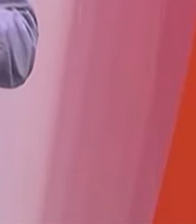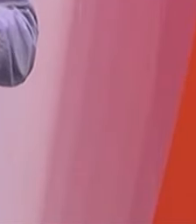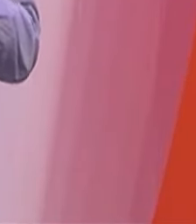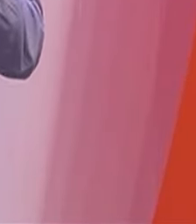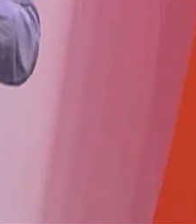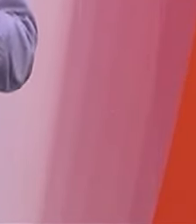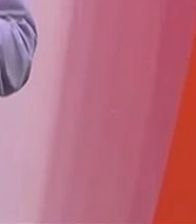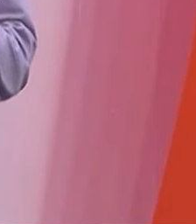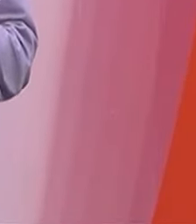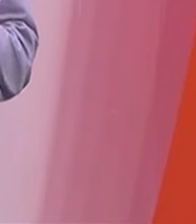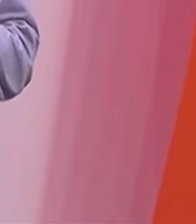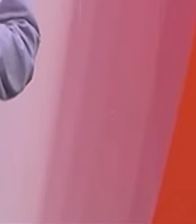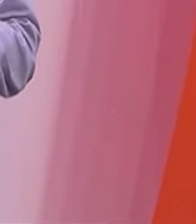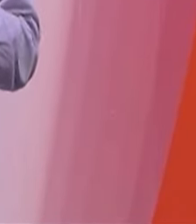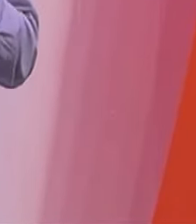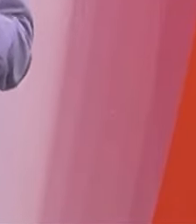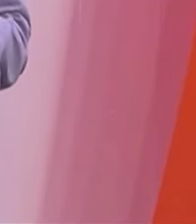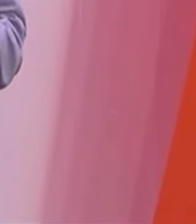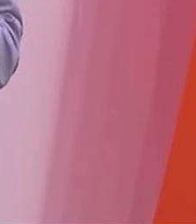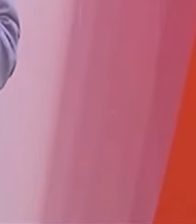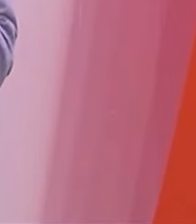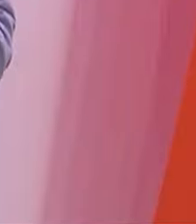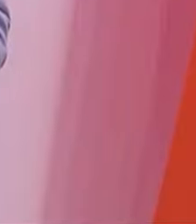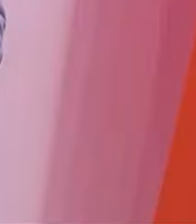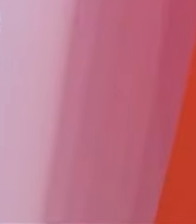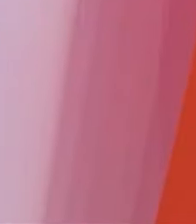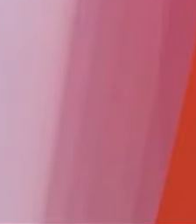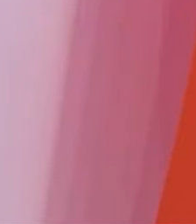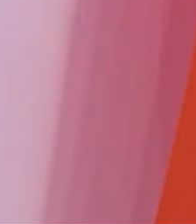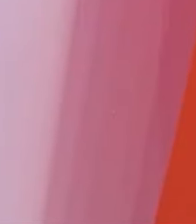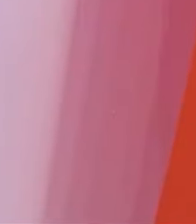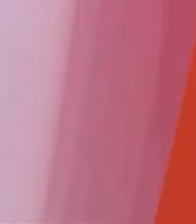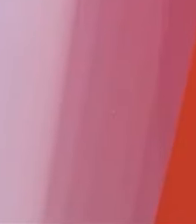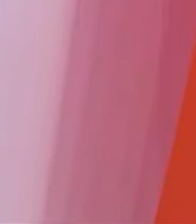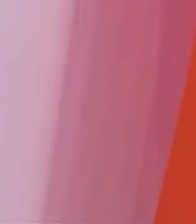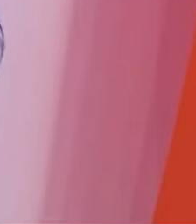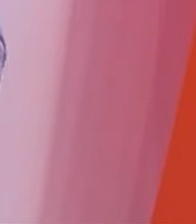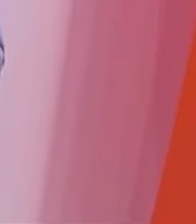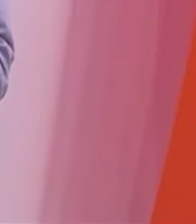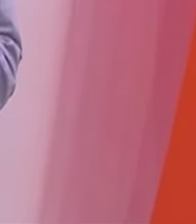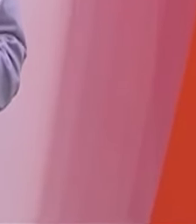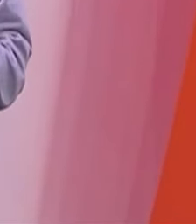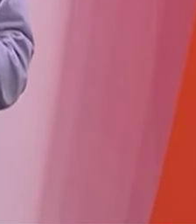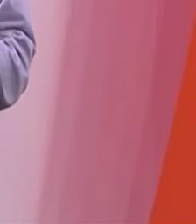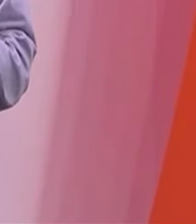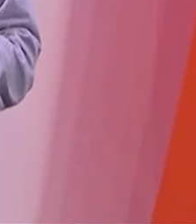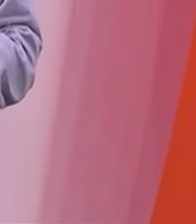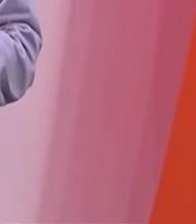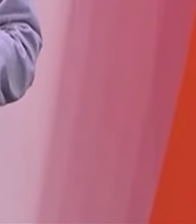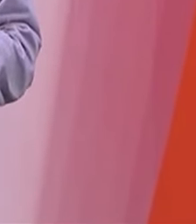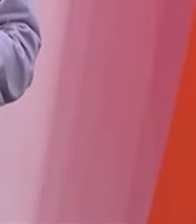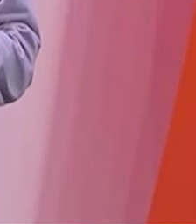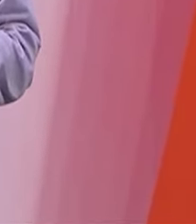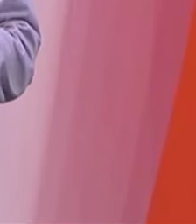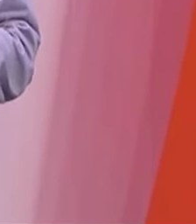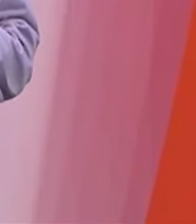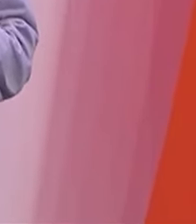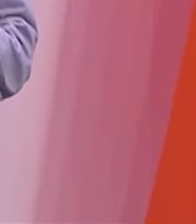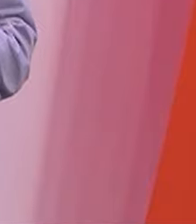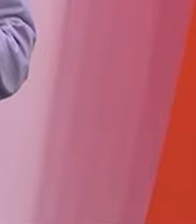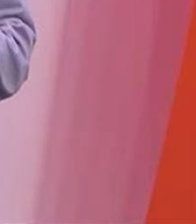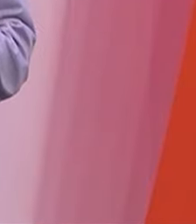Siempre practiquen, familia, mamá, papá, pregúntenle a los muchachos cómo se dice cierta cosa. Ustedes reemplacen las preguntas, las